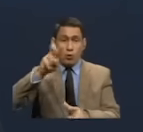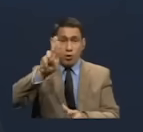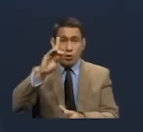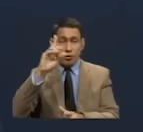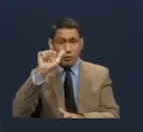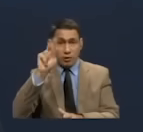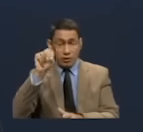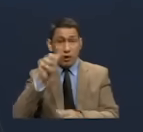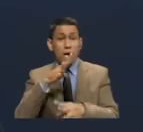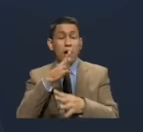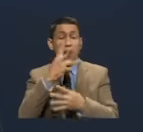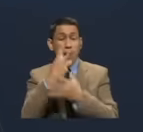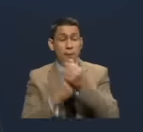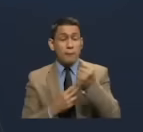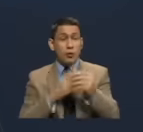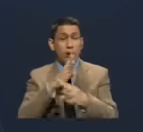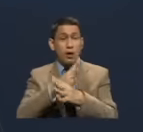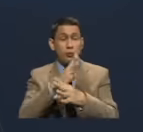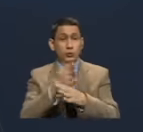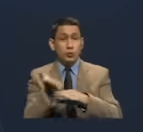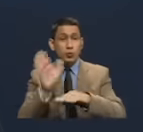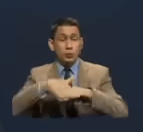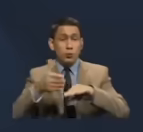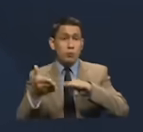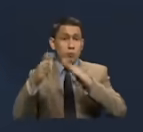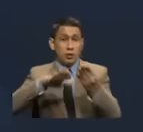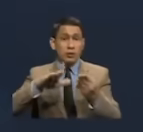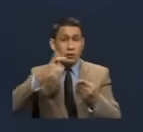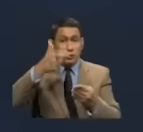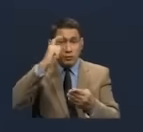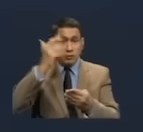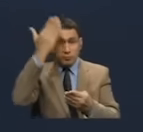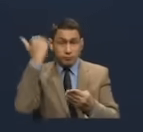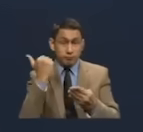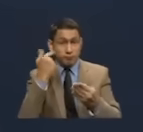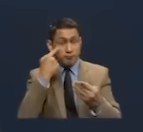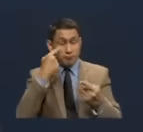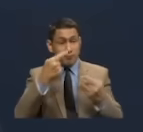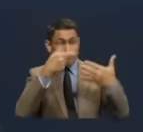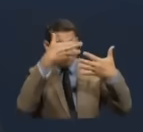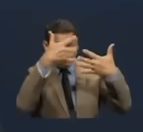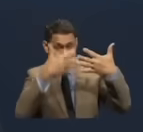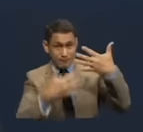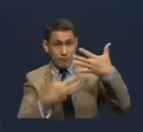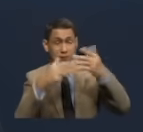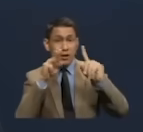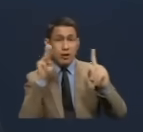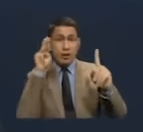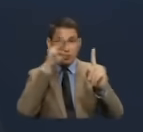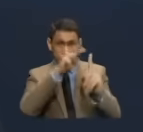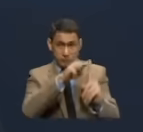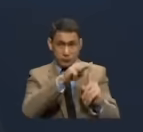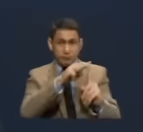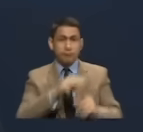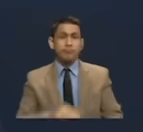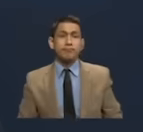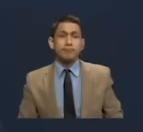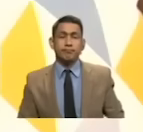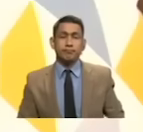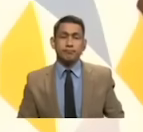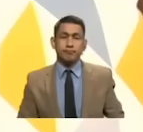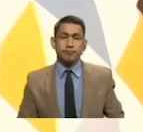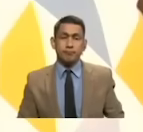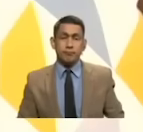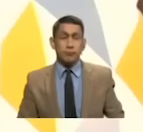a poner desde lunes inteligencia. Ayúdame con el número de ese man. Eso debes hacer con FD, dejarlos para el final y darle a sus